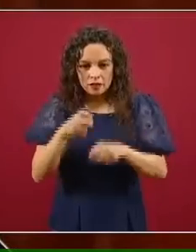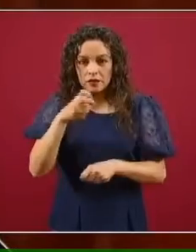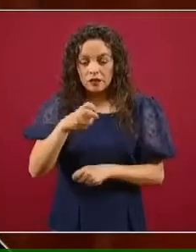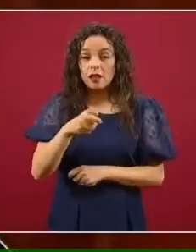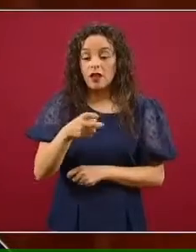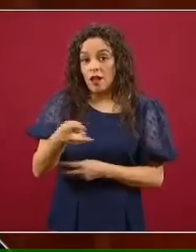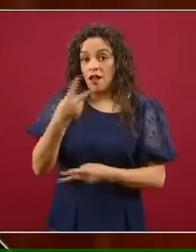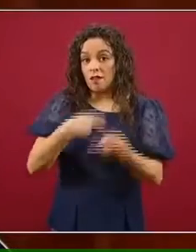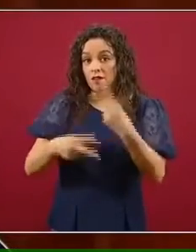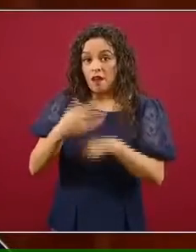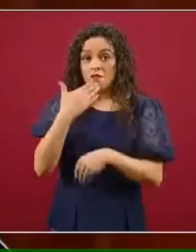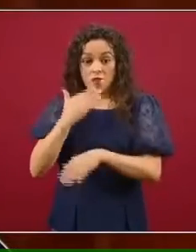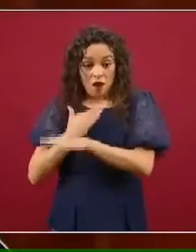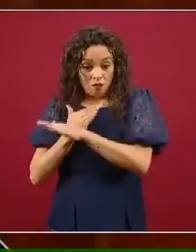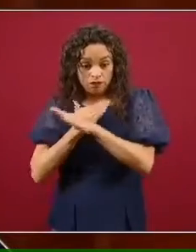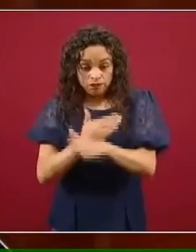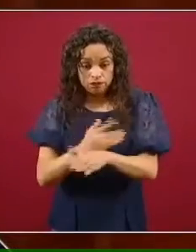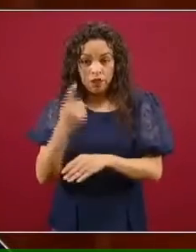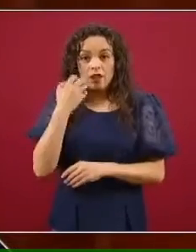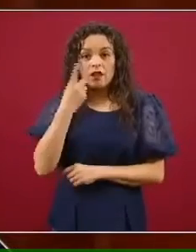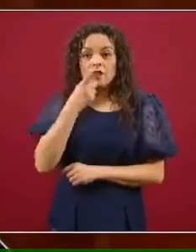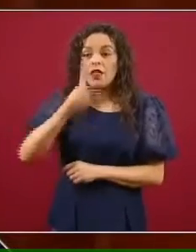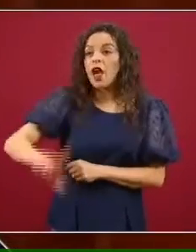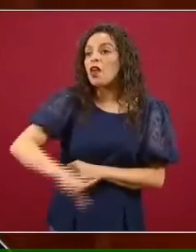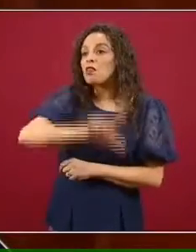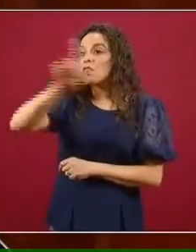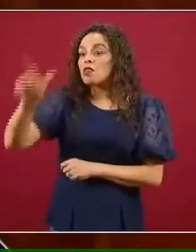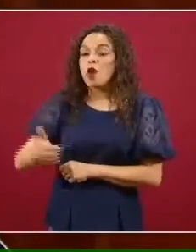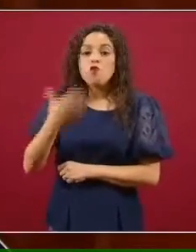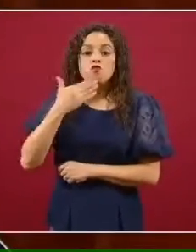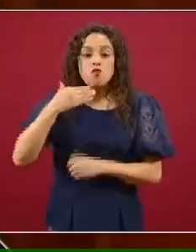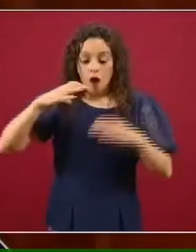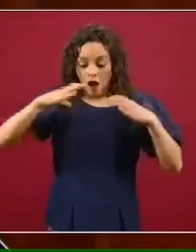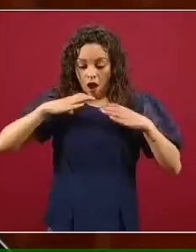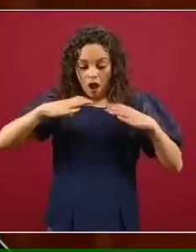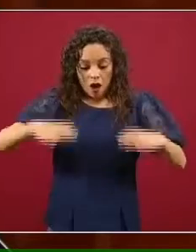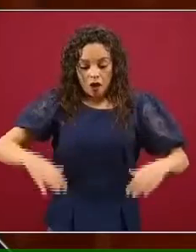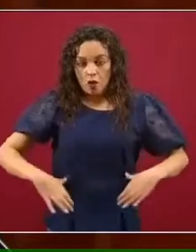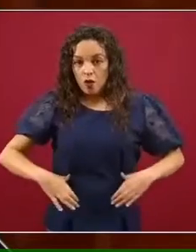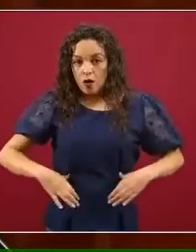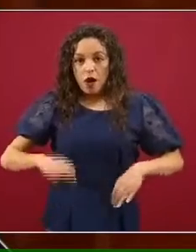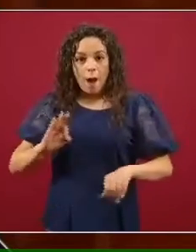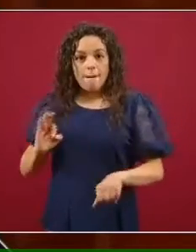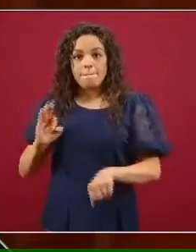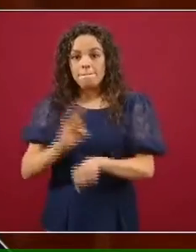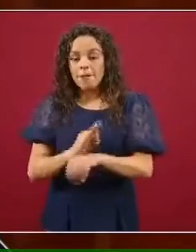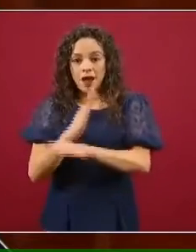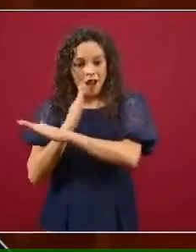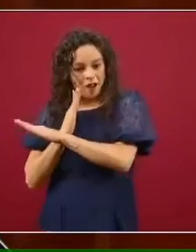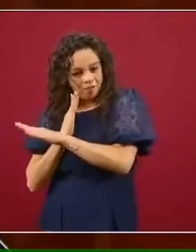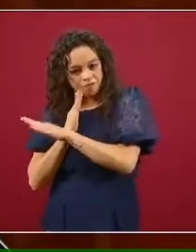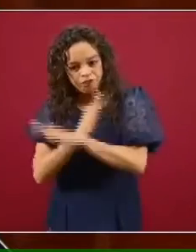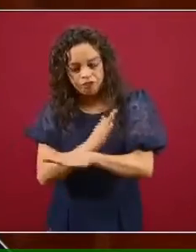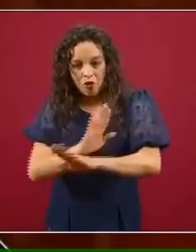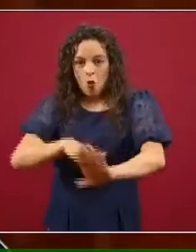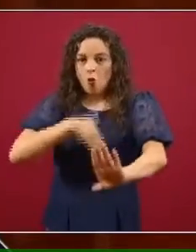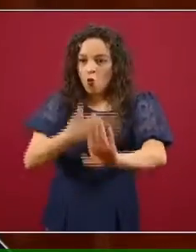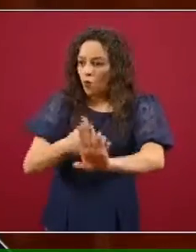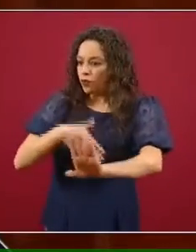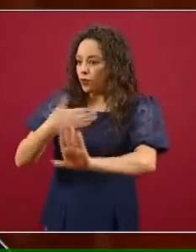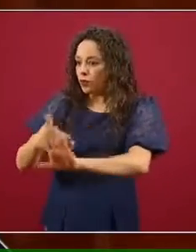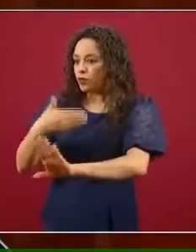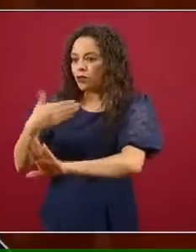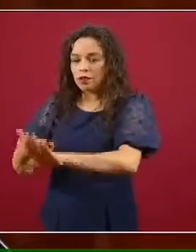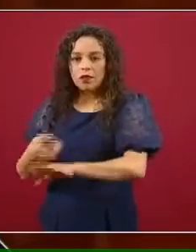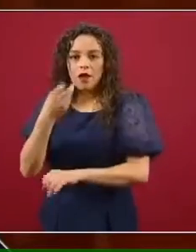resistencia, lo que va a significar es que después no tengamos armamento, no tengamos antimicrobianos para luchar contra estos